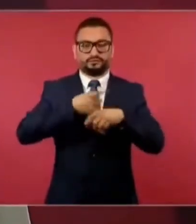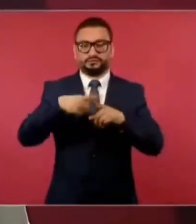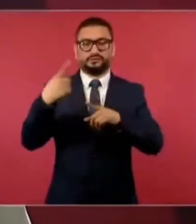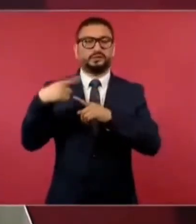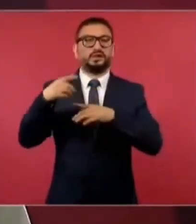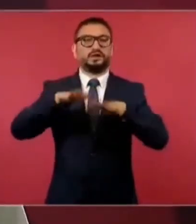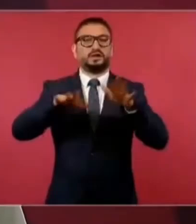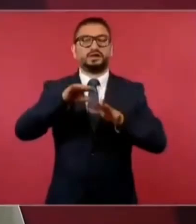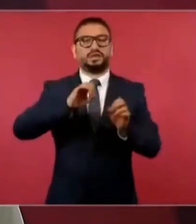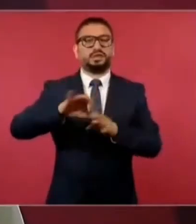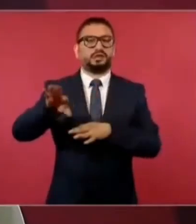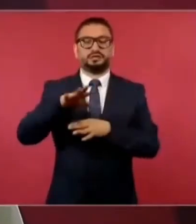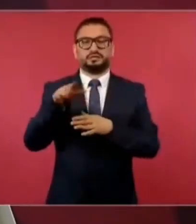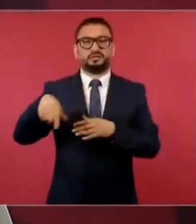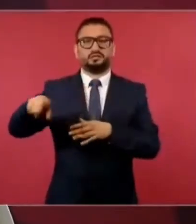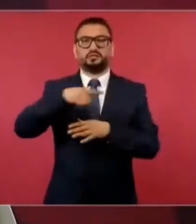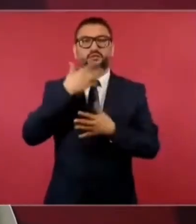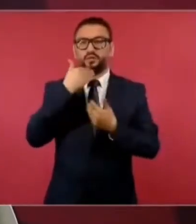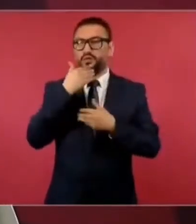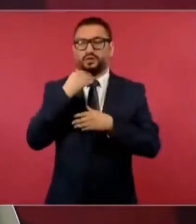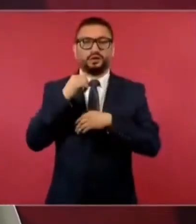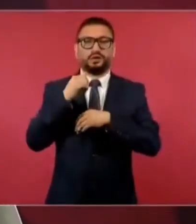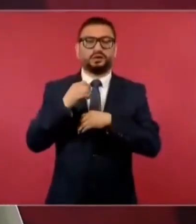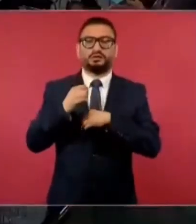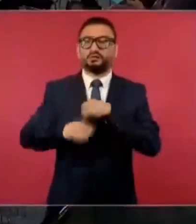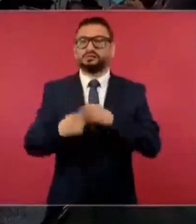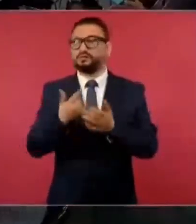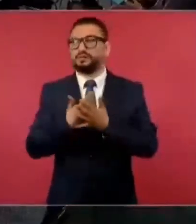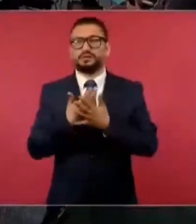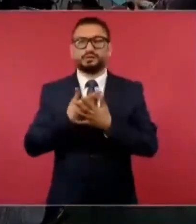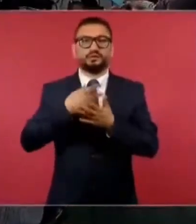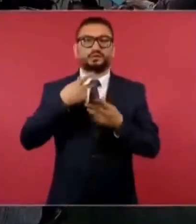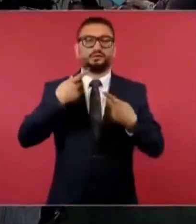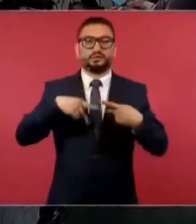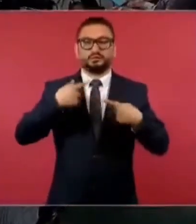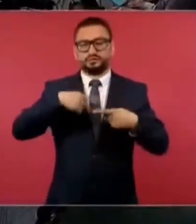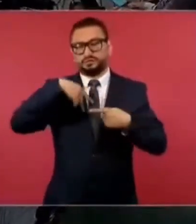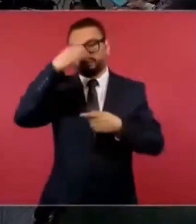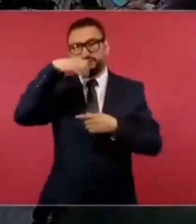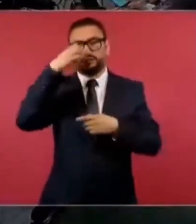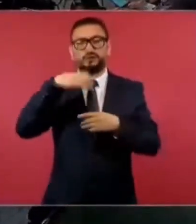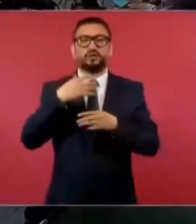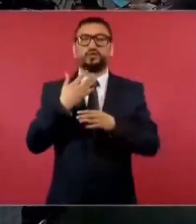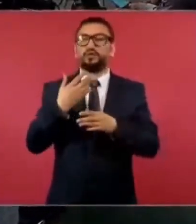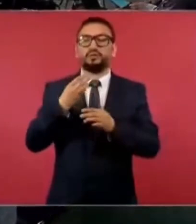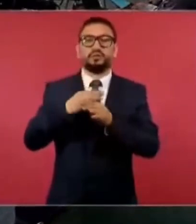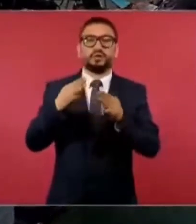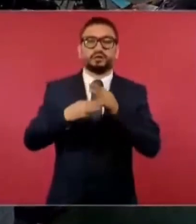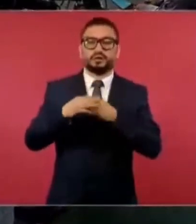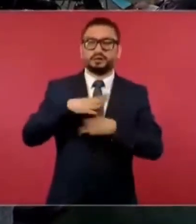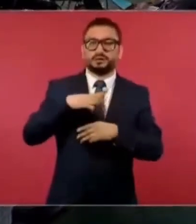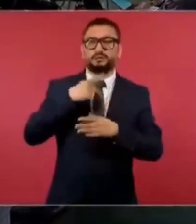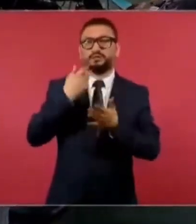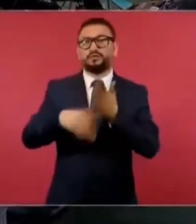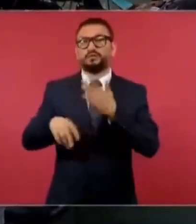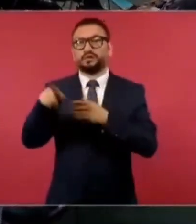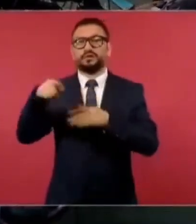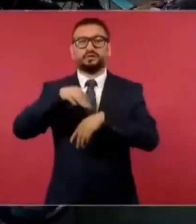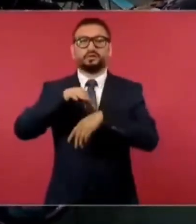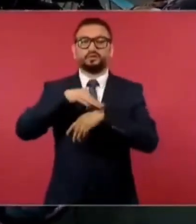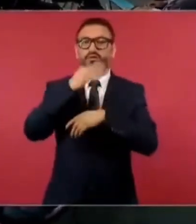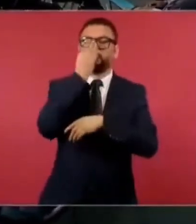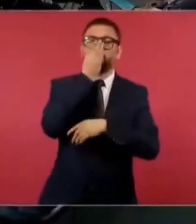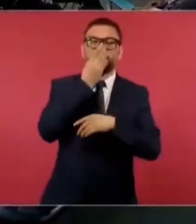Muchas veces no tenían el quirófano, pero no tenían el cirujano, o tenían el quirófano, pero no tenían el anestesiólogo. Entonces, eso es lo